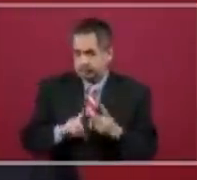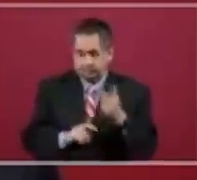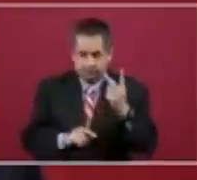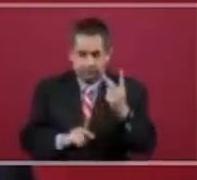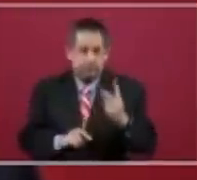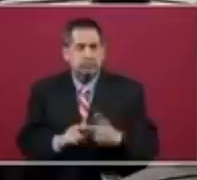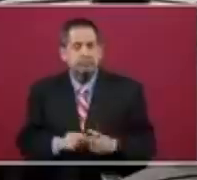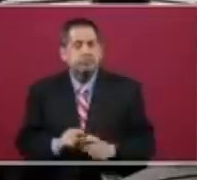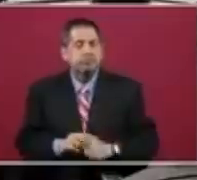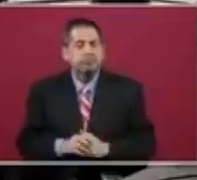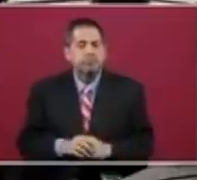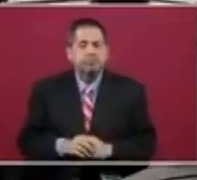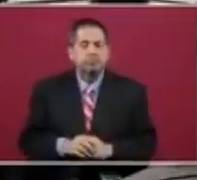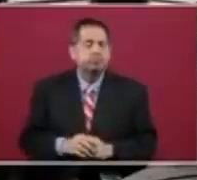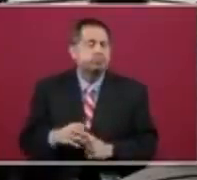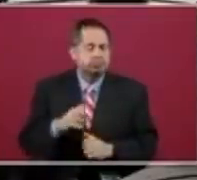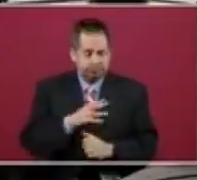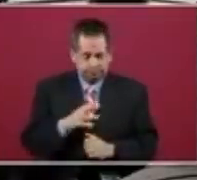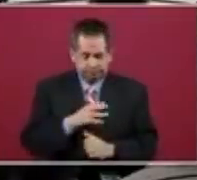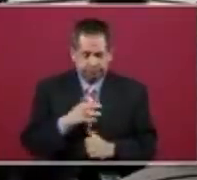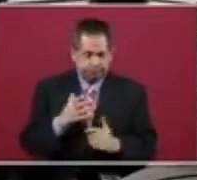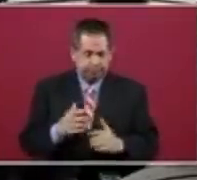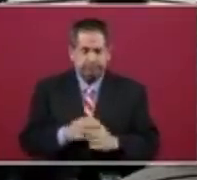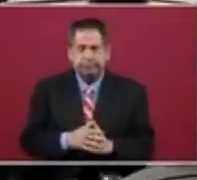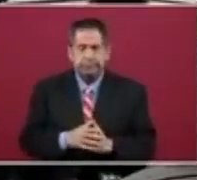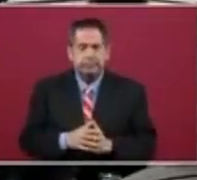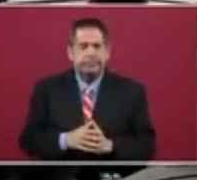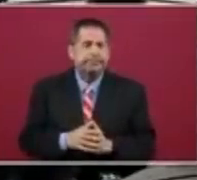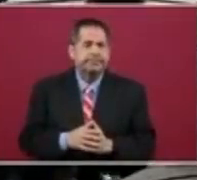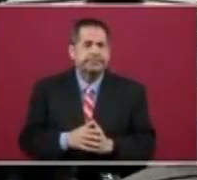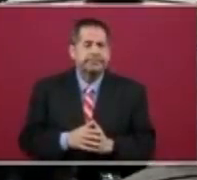hay una